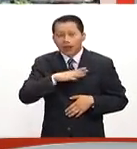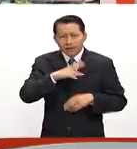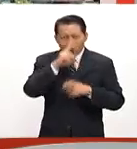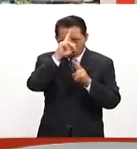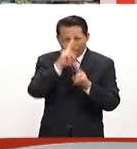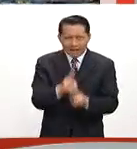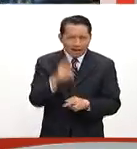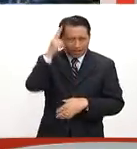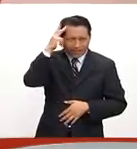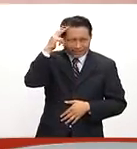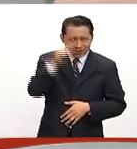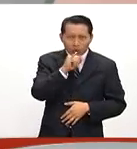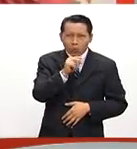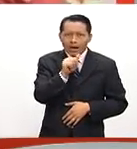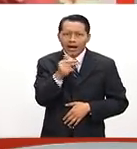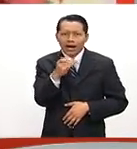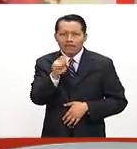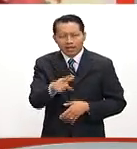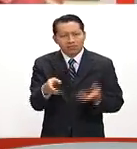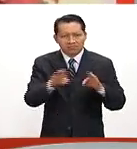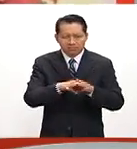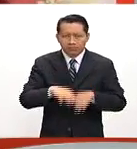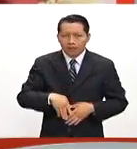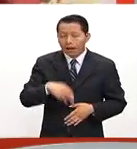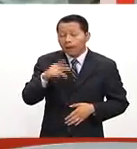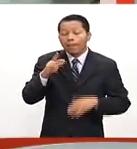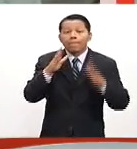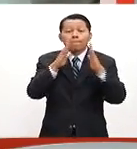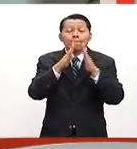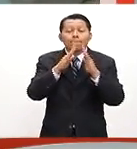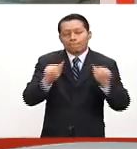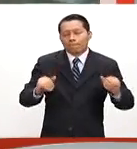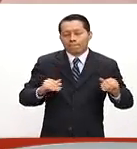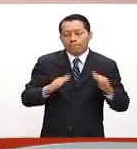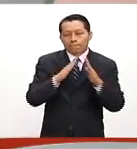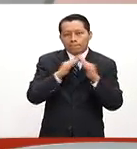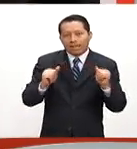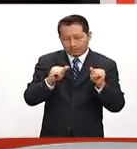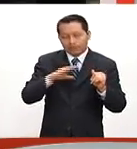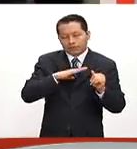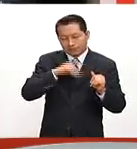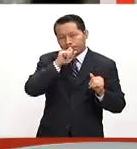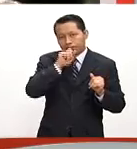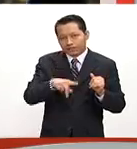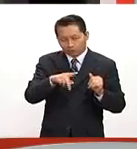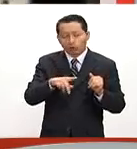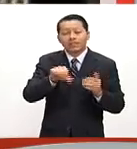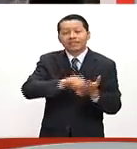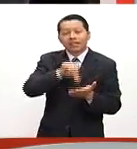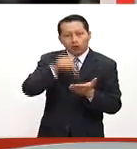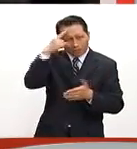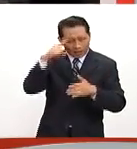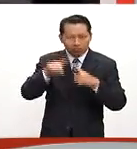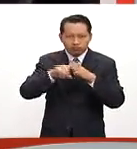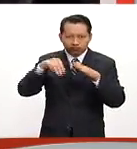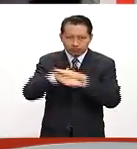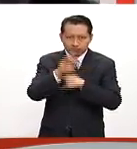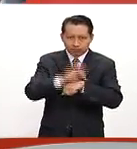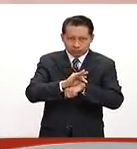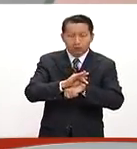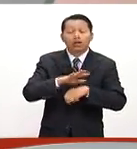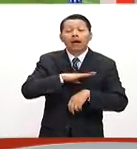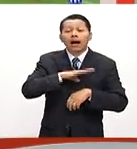Gabriel en Bellas Artes. París tendrá un centro para refugiados. Llega a México la montaña rusa